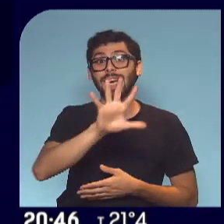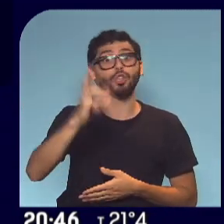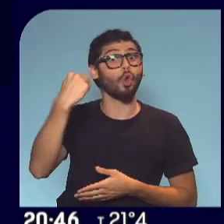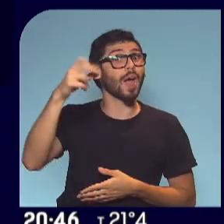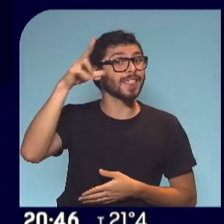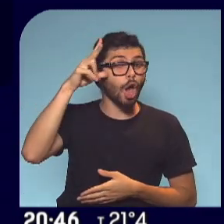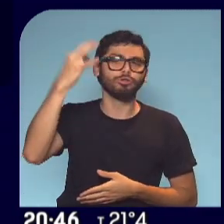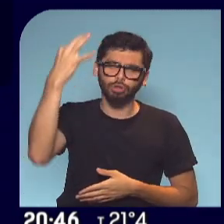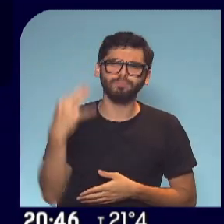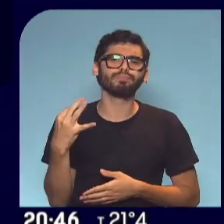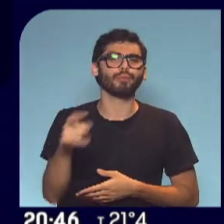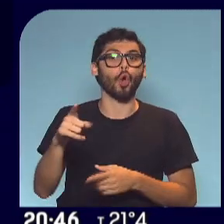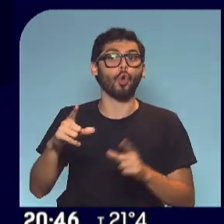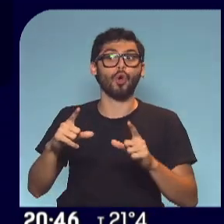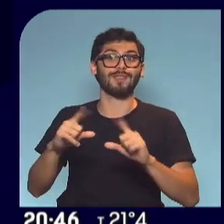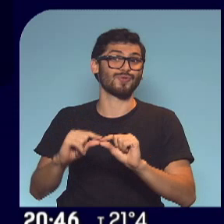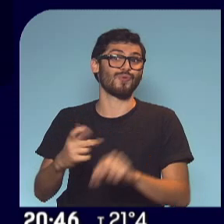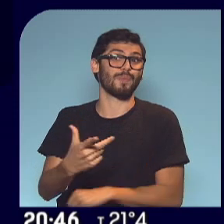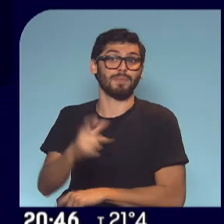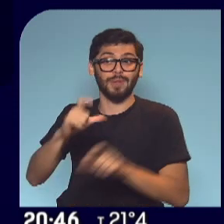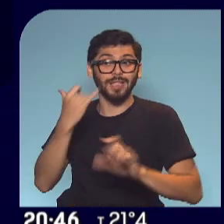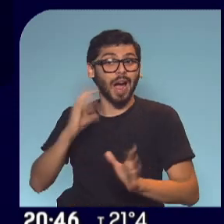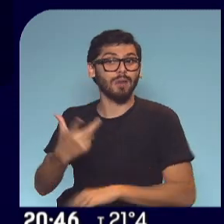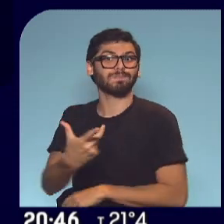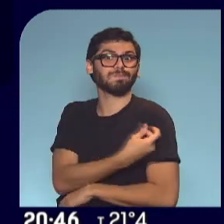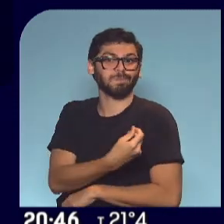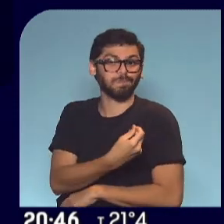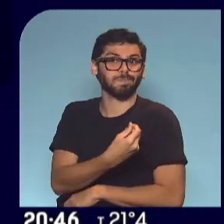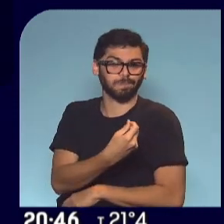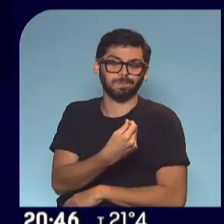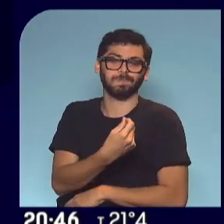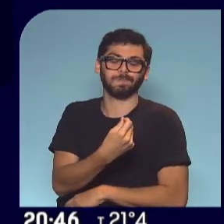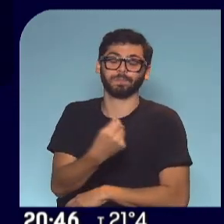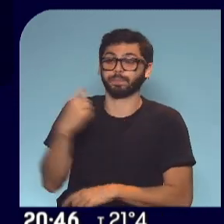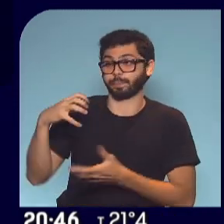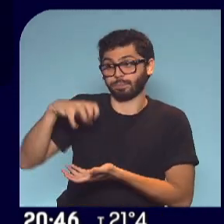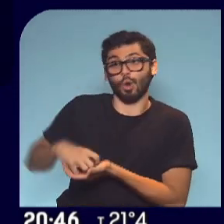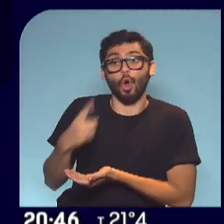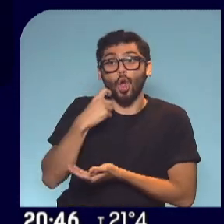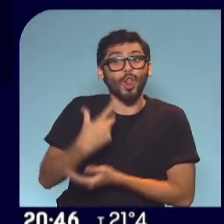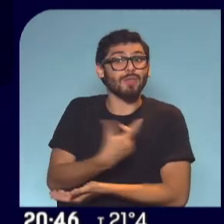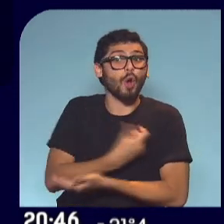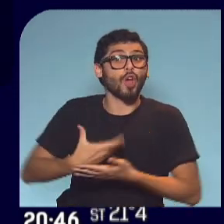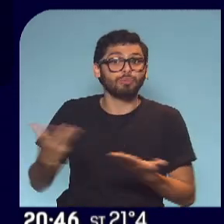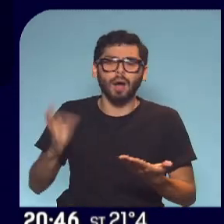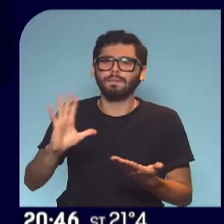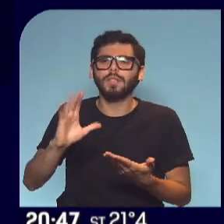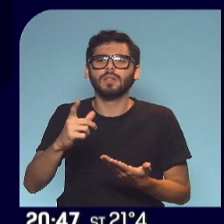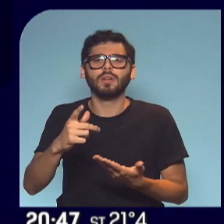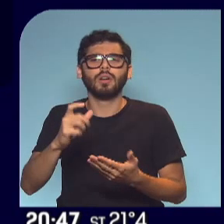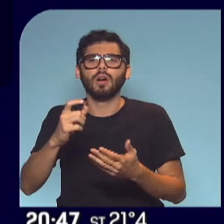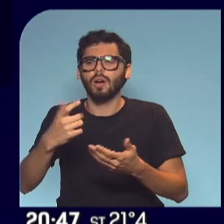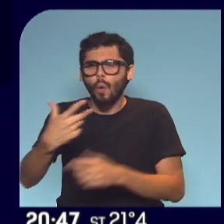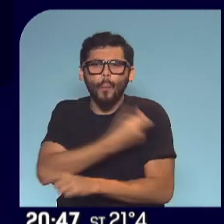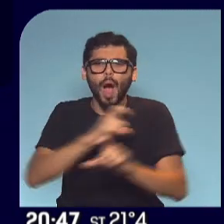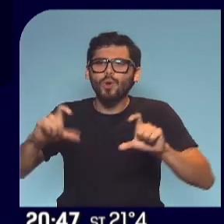3.212.598 puntualmente, ese es el dato en esta última presentación del monitor público de vacunación. ¿Cuántas son las dosis distribuidas?